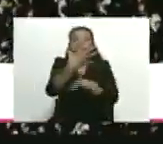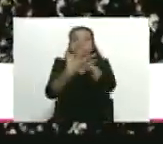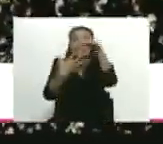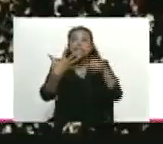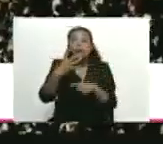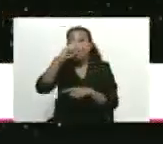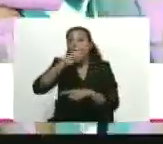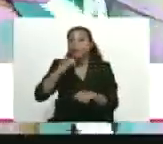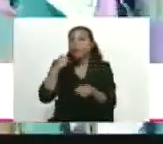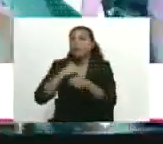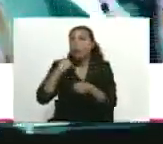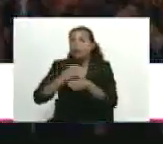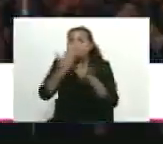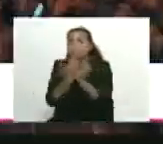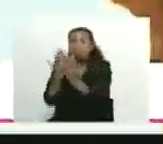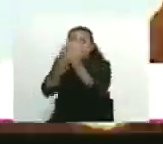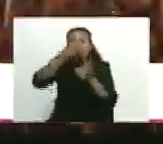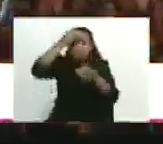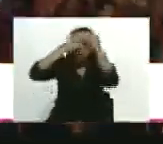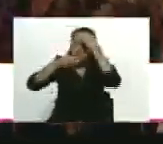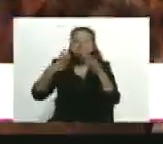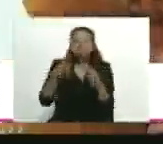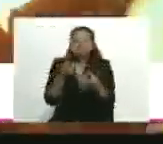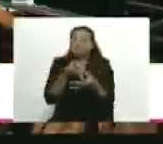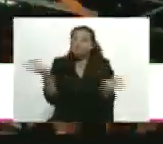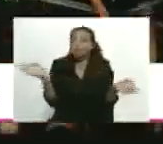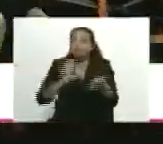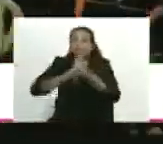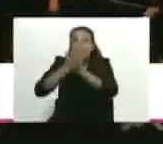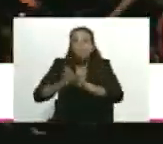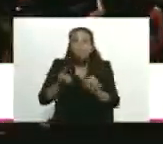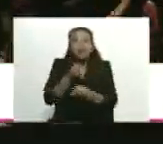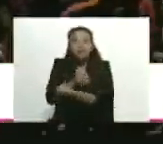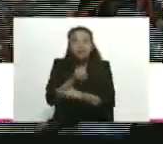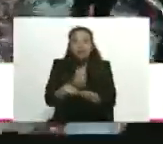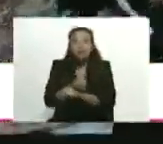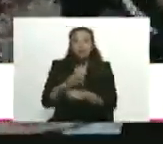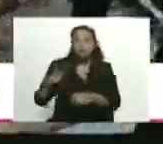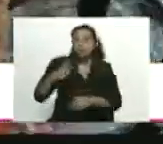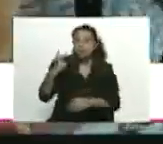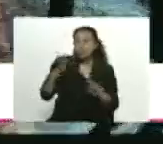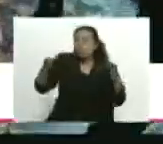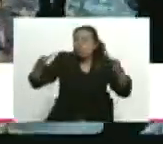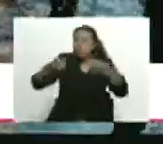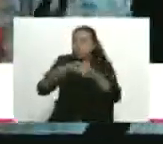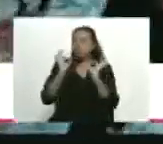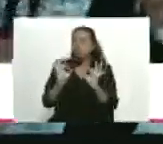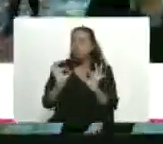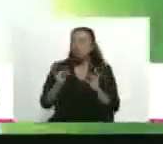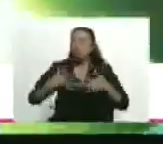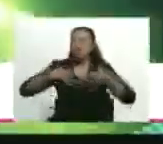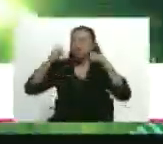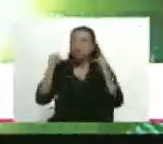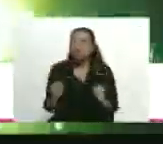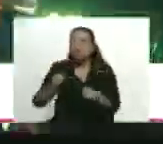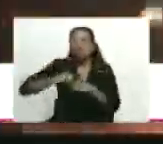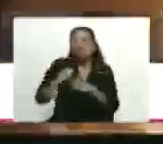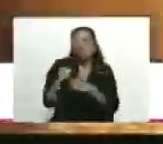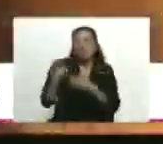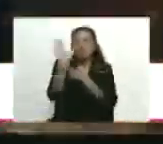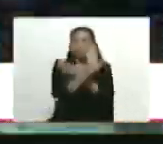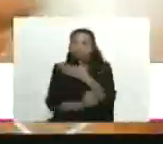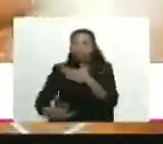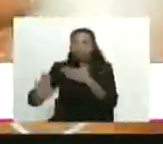5 años estudiando. De verdad que ha sido fantástico, excelente el protocolo, la organización, la seguridad para todos nosotros los